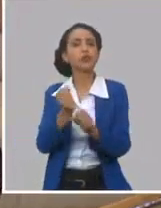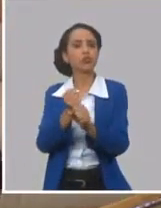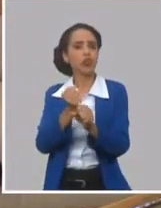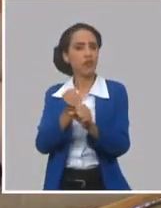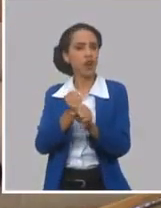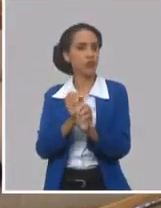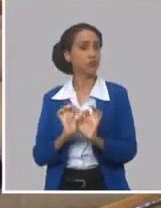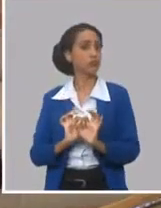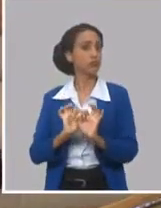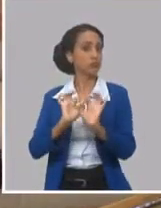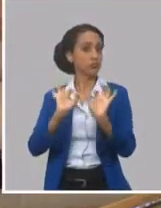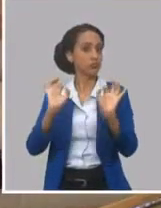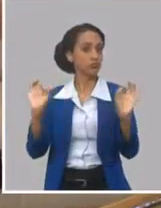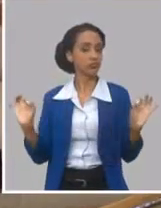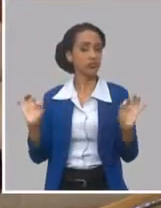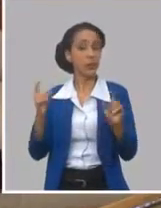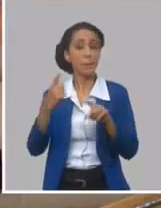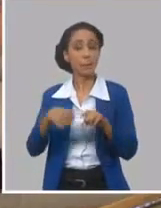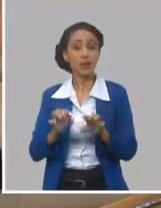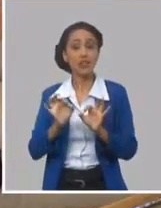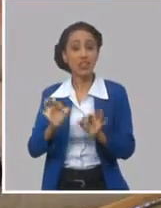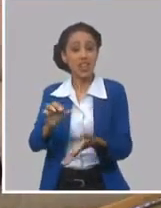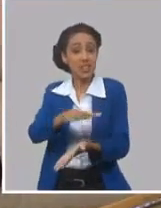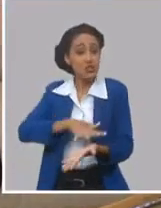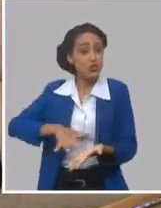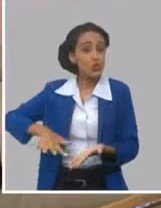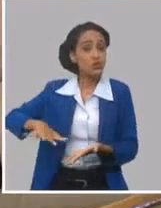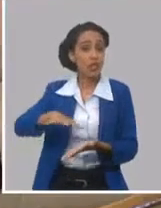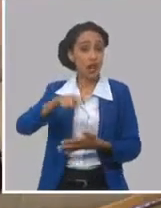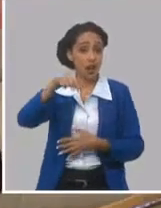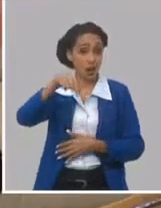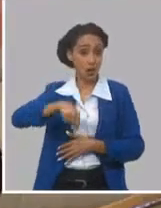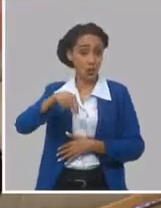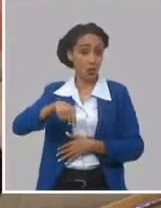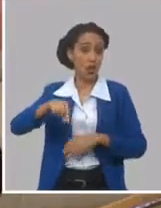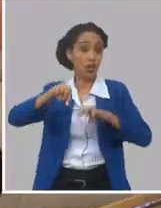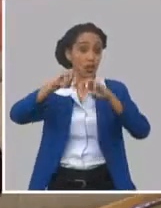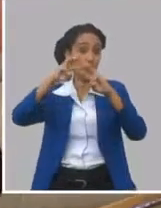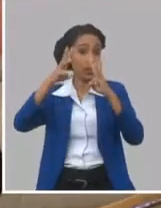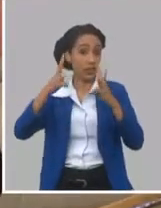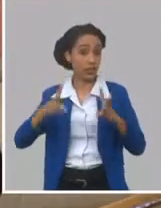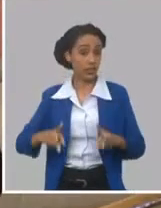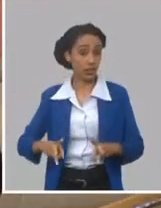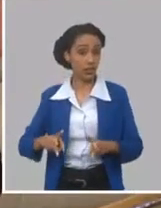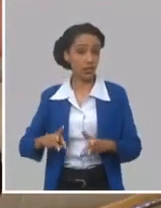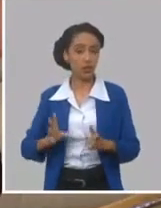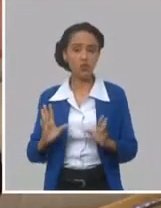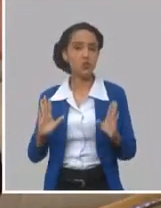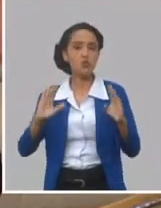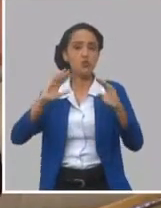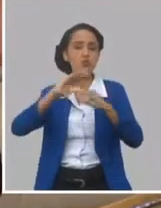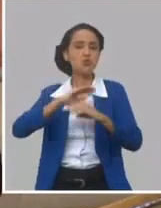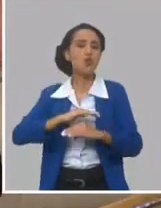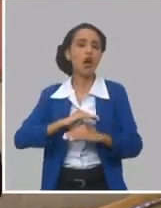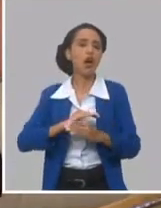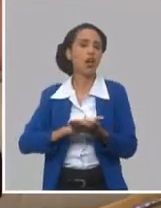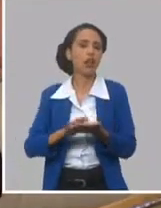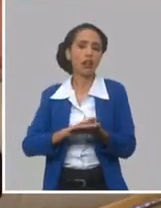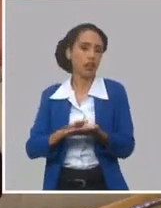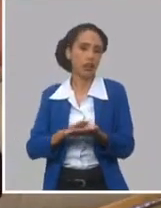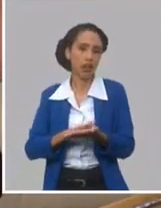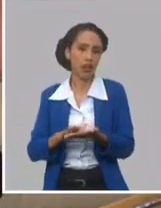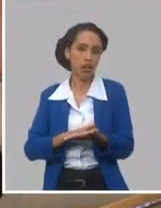prestigio. Pero realmente desde las realidades sociales que se viven ahora y desde las redes sociales no hay